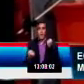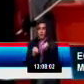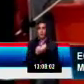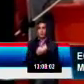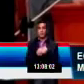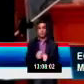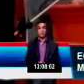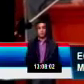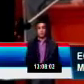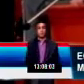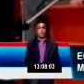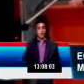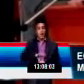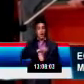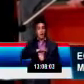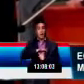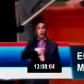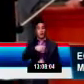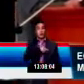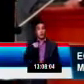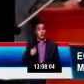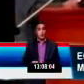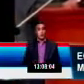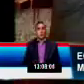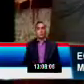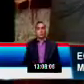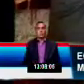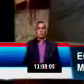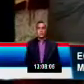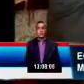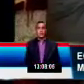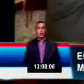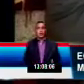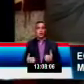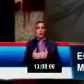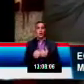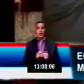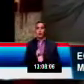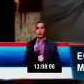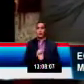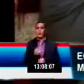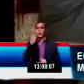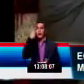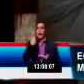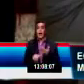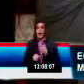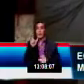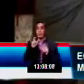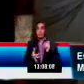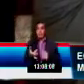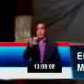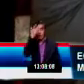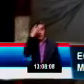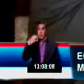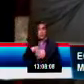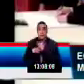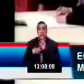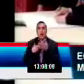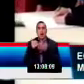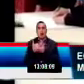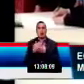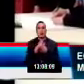y un sudo los equipos serán utilizados para contrarrestar los efectos de la pandemia